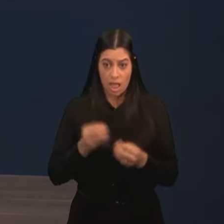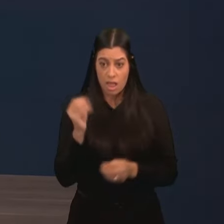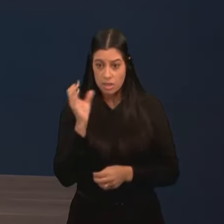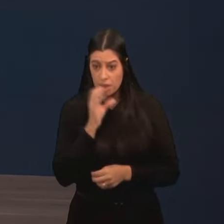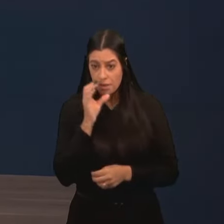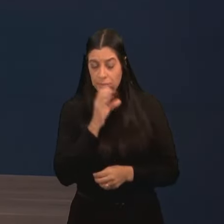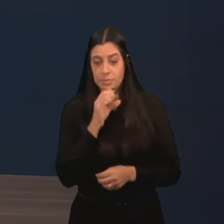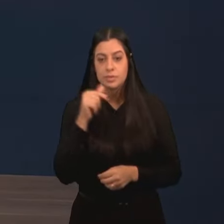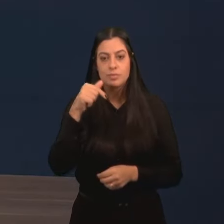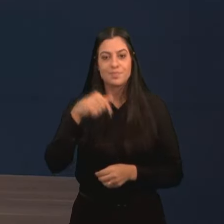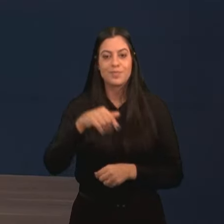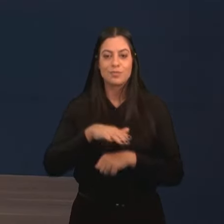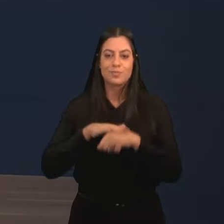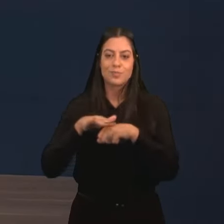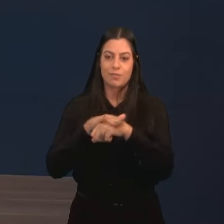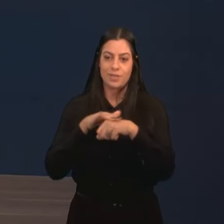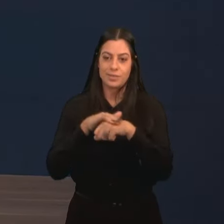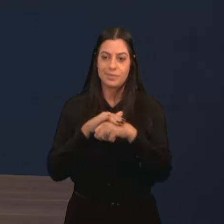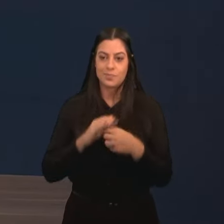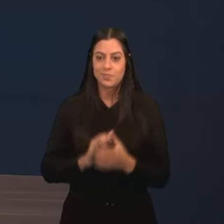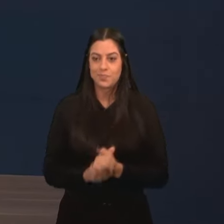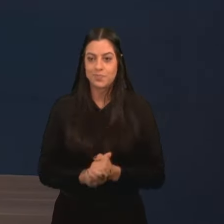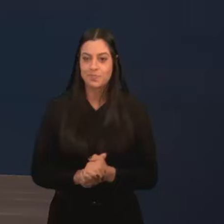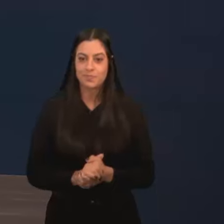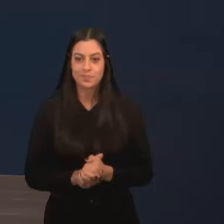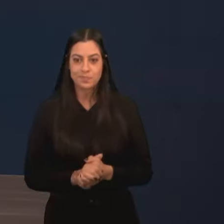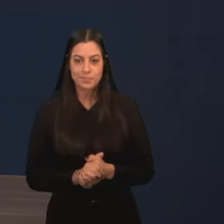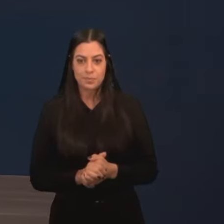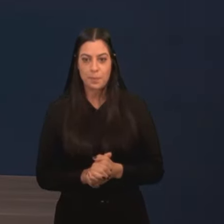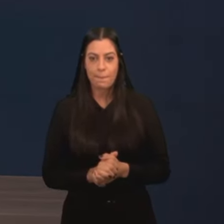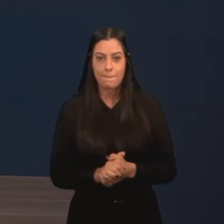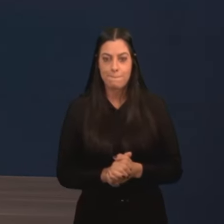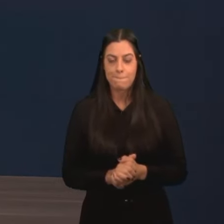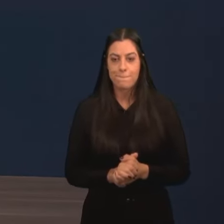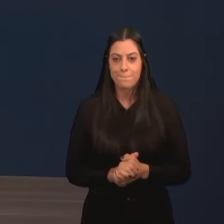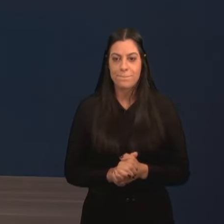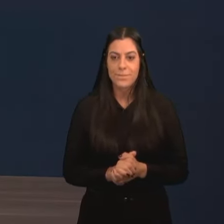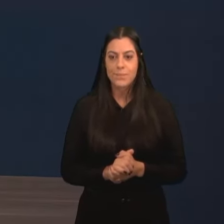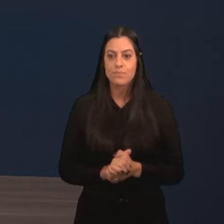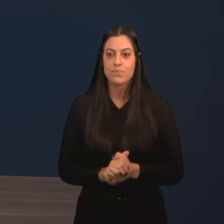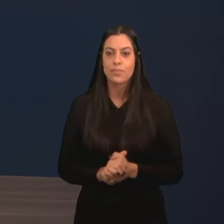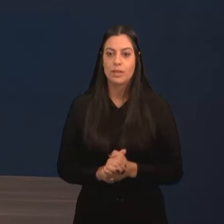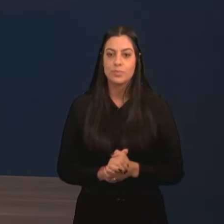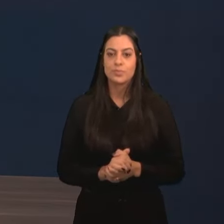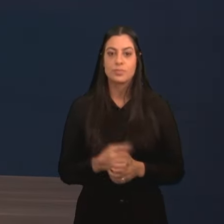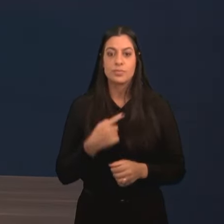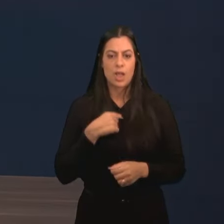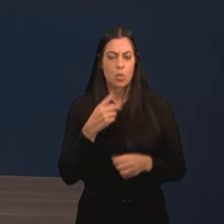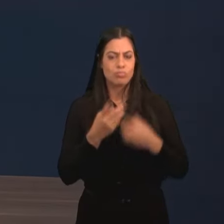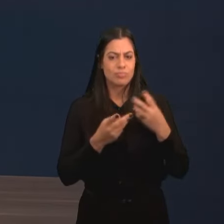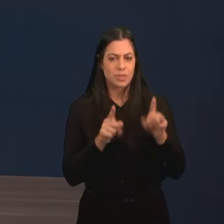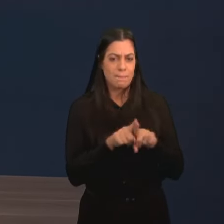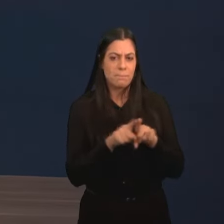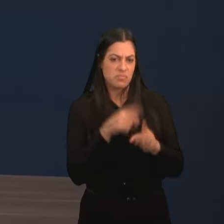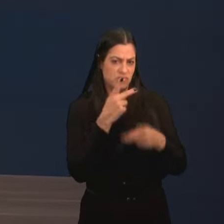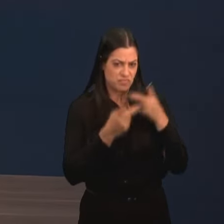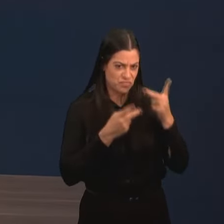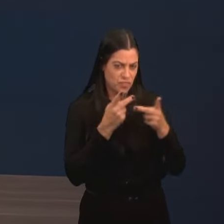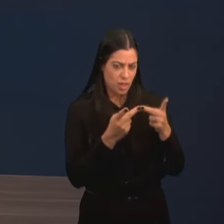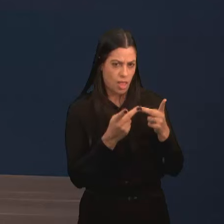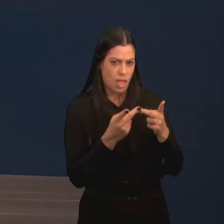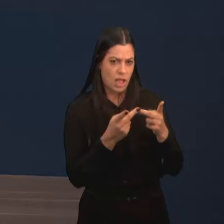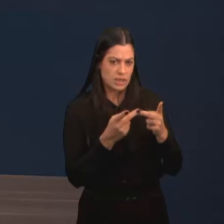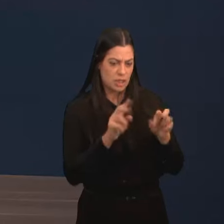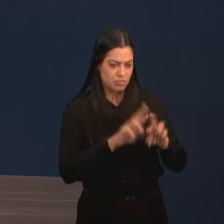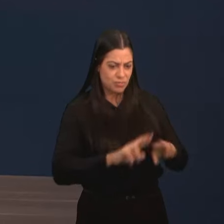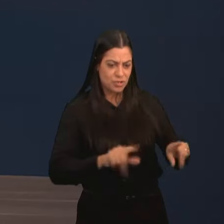una manera muy sencilla para nuestra conversación. Diría incluso que esas